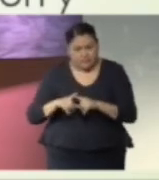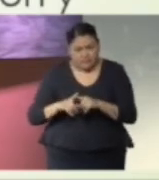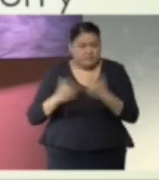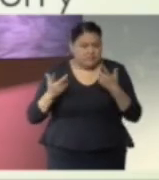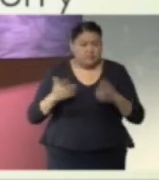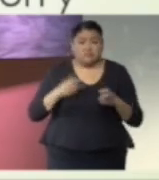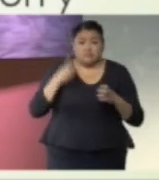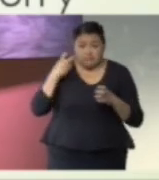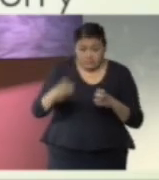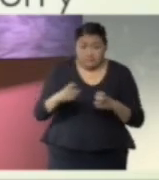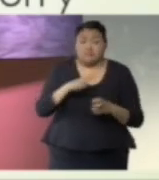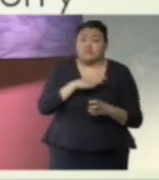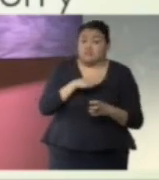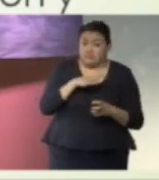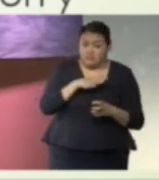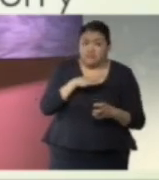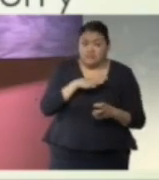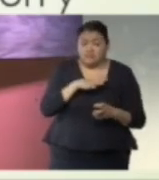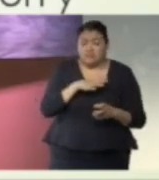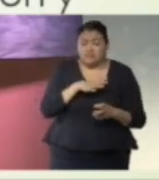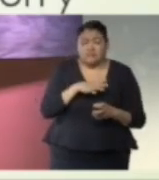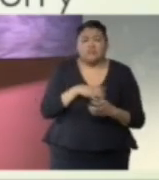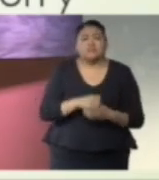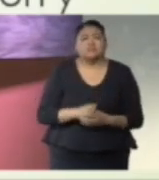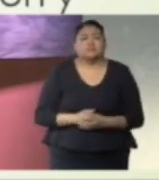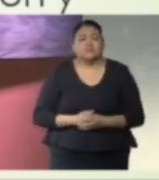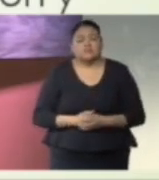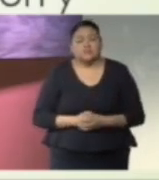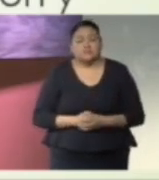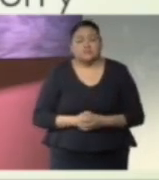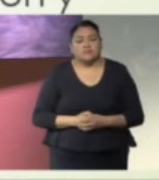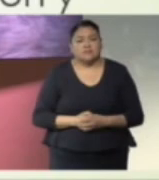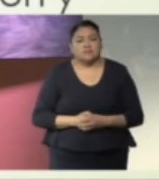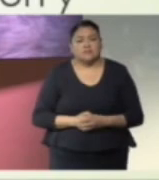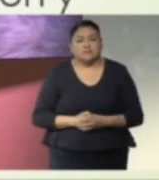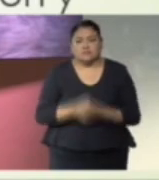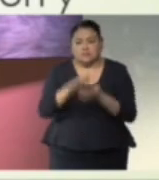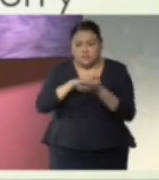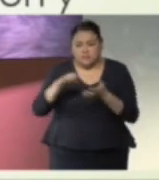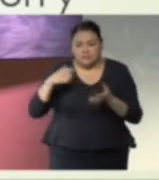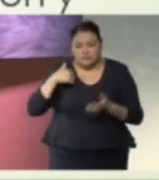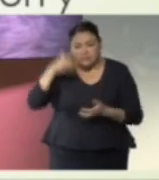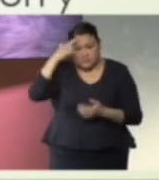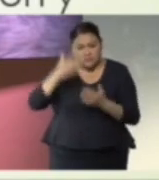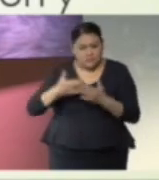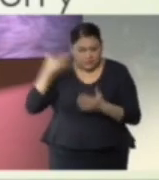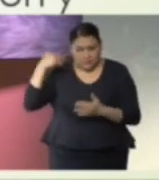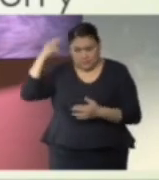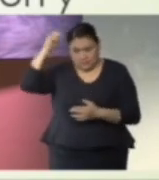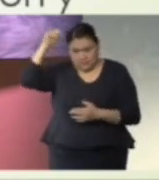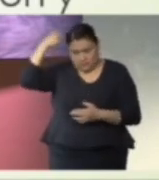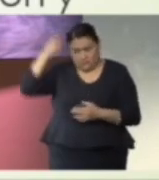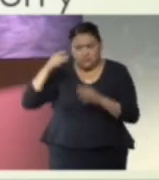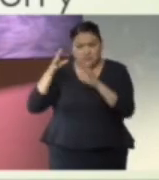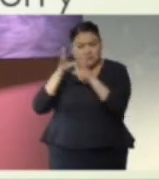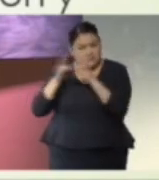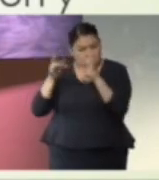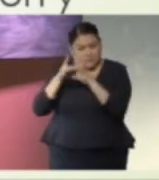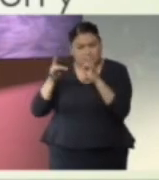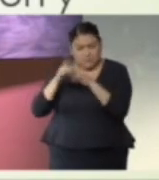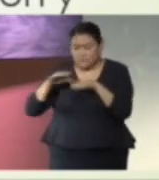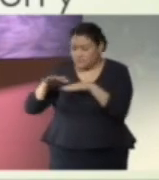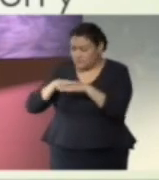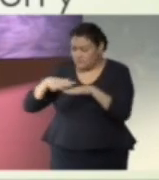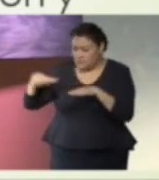en esta ciencia desde los diferentes conceptos que se fueron construyendo alrededor